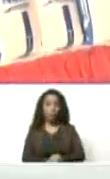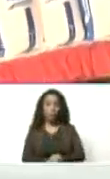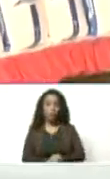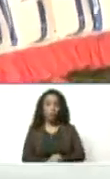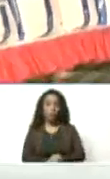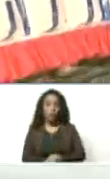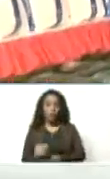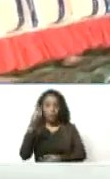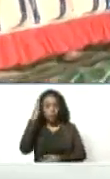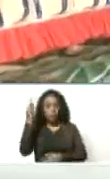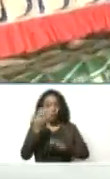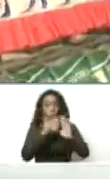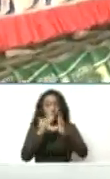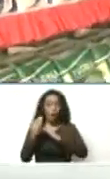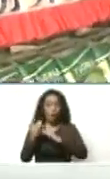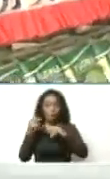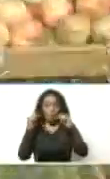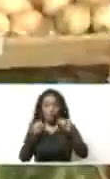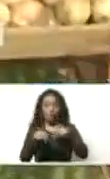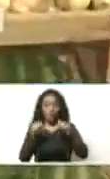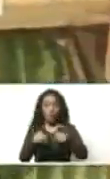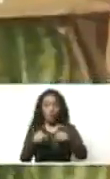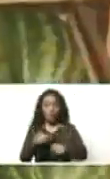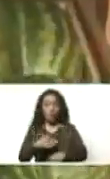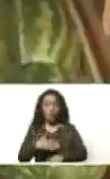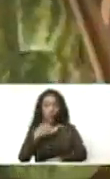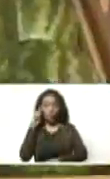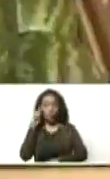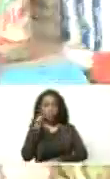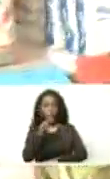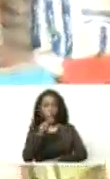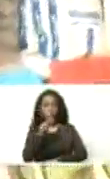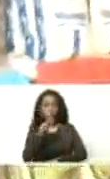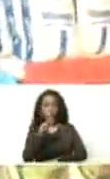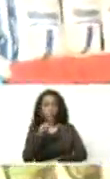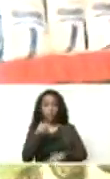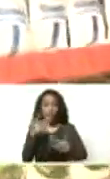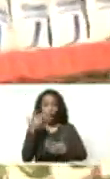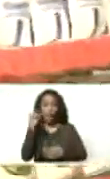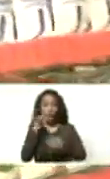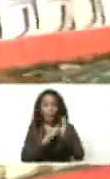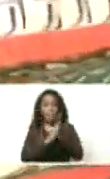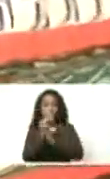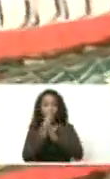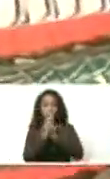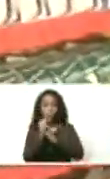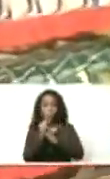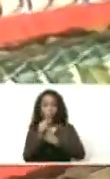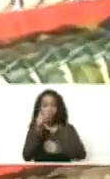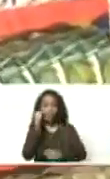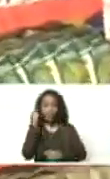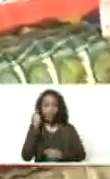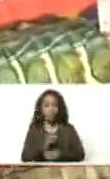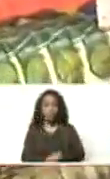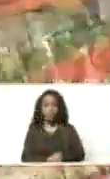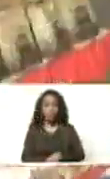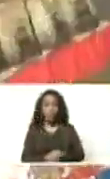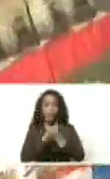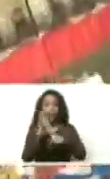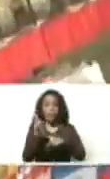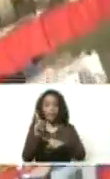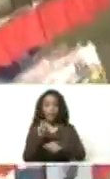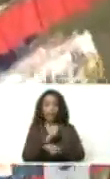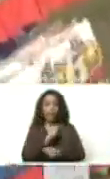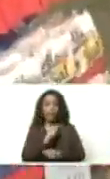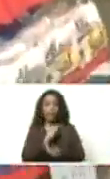los consejos comunales, y aquí se pueden observar que están los emprendedores, emprendedoras.